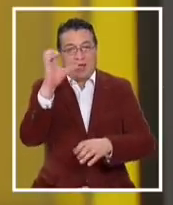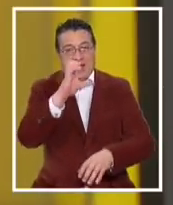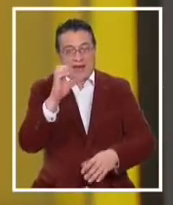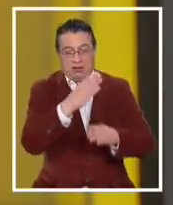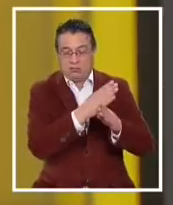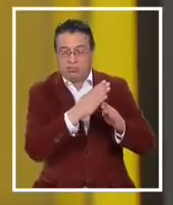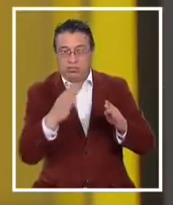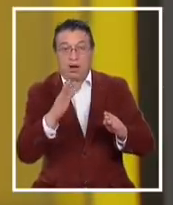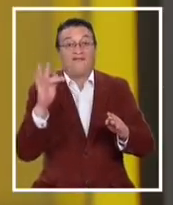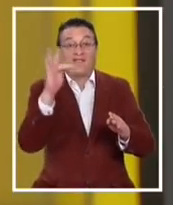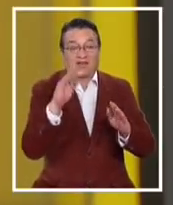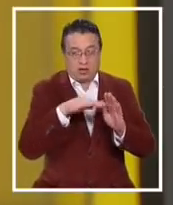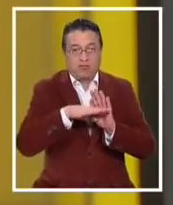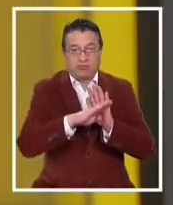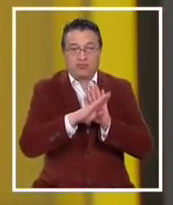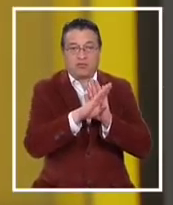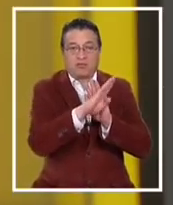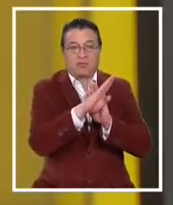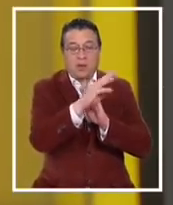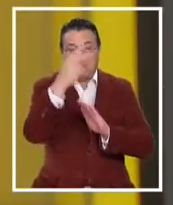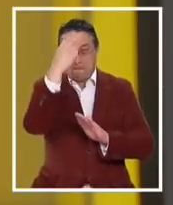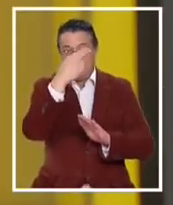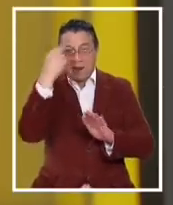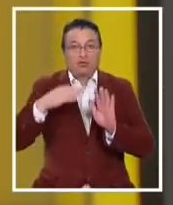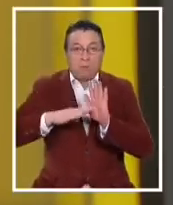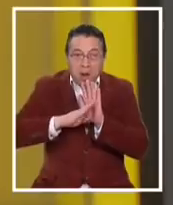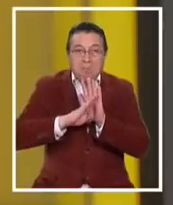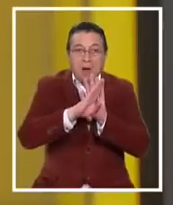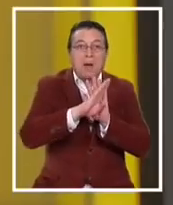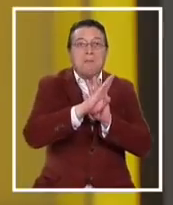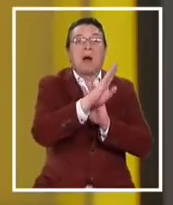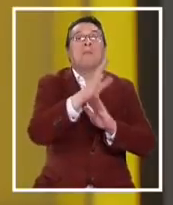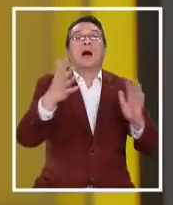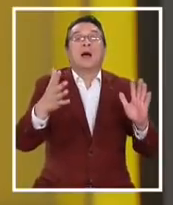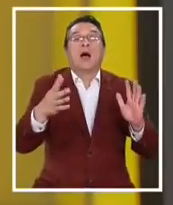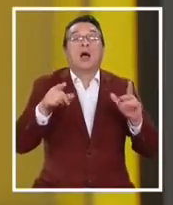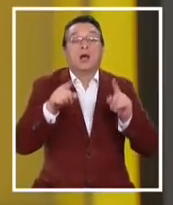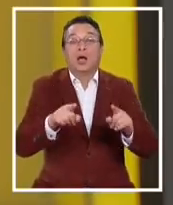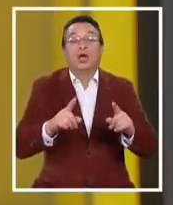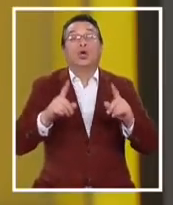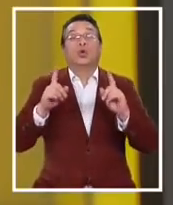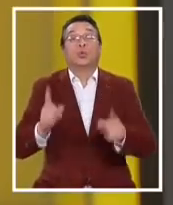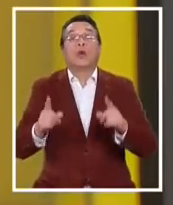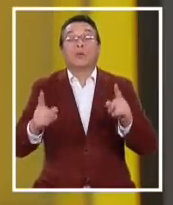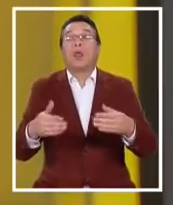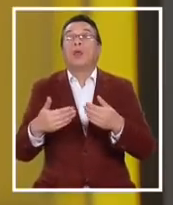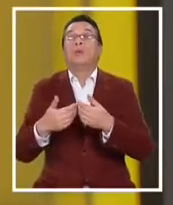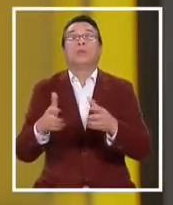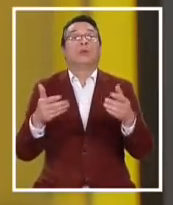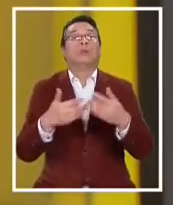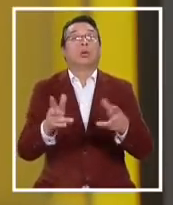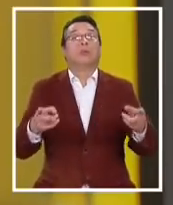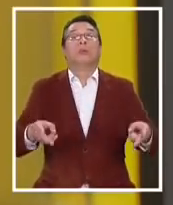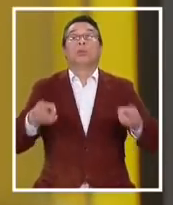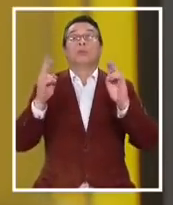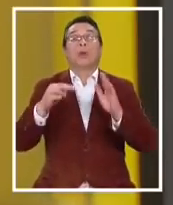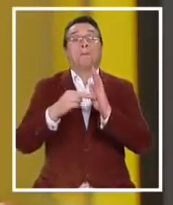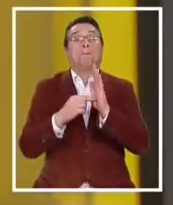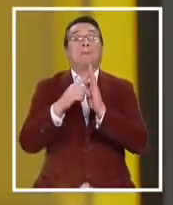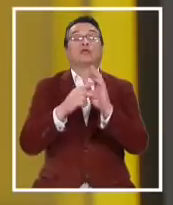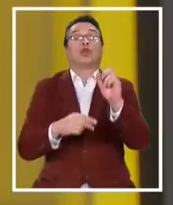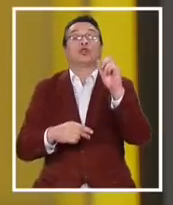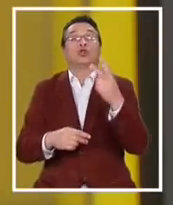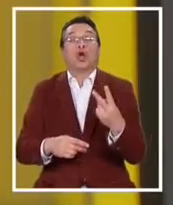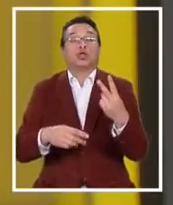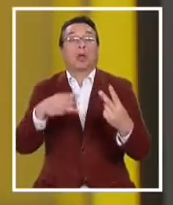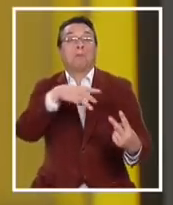En febrero siguieron subiendo, los primeros días de marzo seguían subiendo, pero pese a eso se empezaron a liberar medidas. Bajamos a fase 2 en la